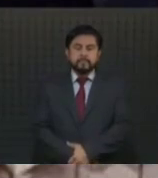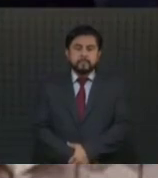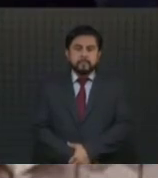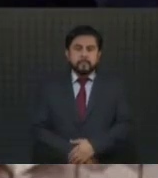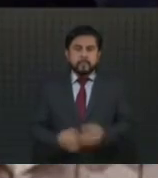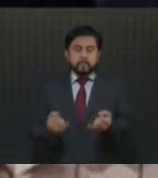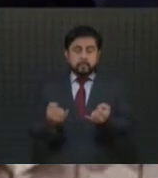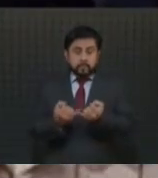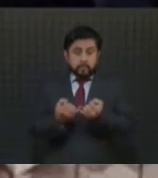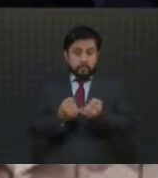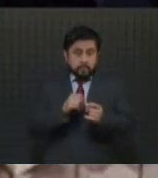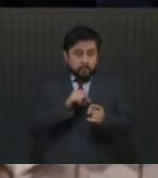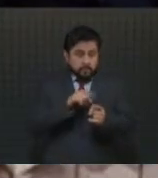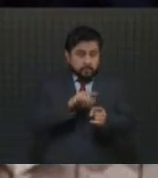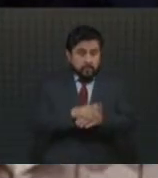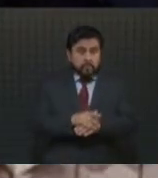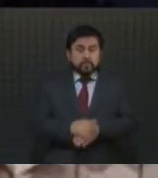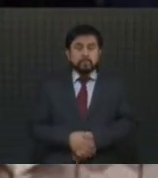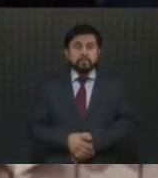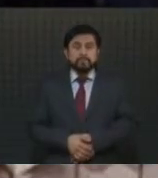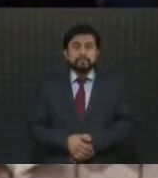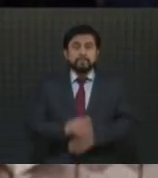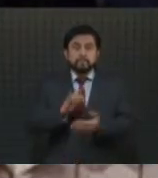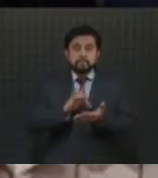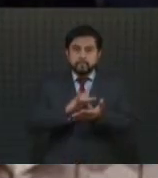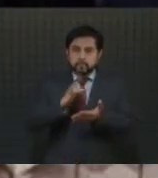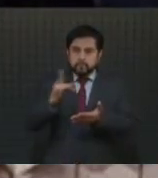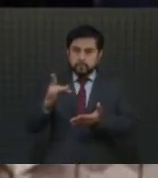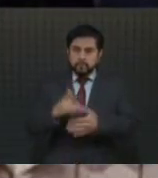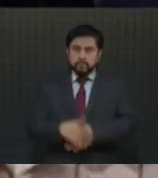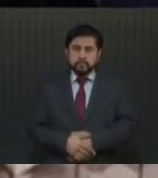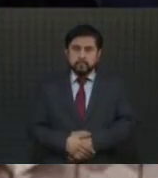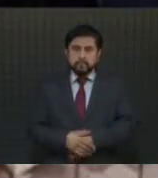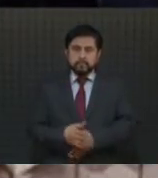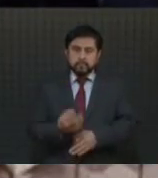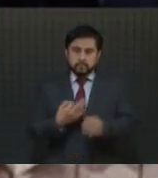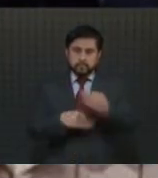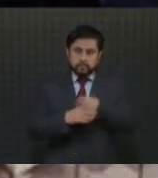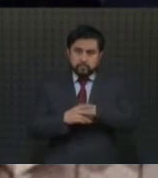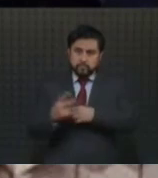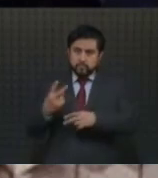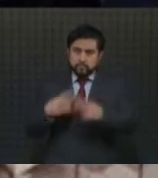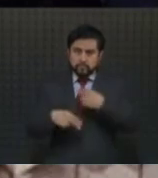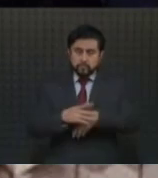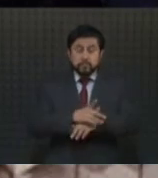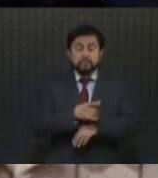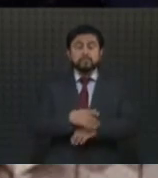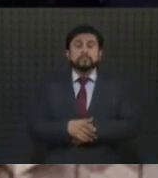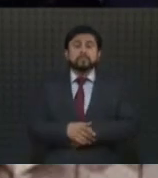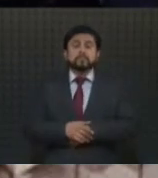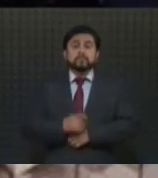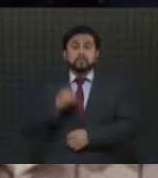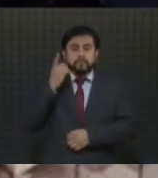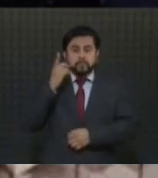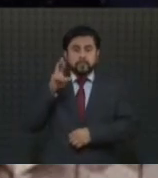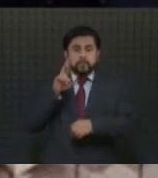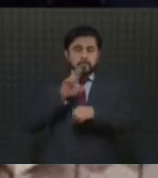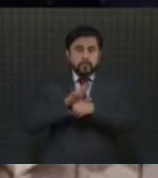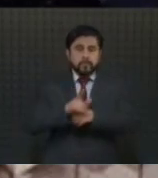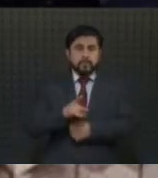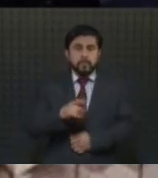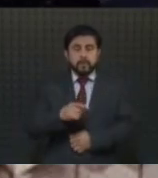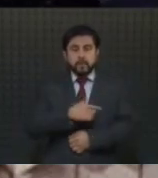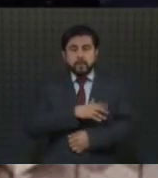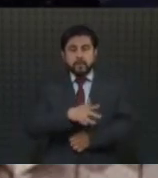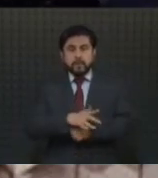Del mismo modo, agradecemos contar con la gentil presencia en esta tarde de la directora general de Servicios Urbanos,